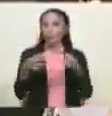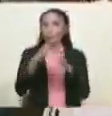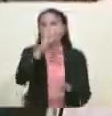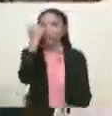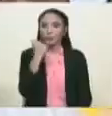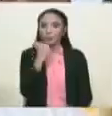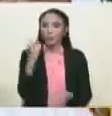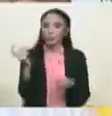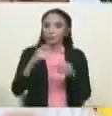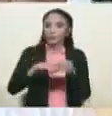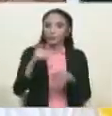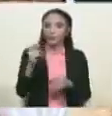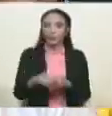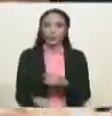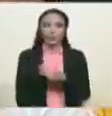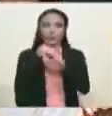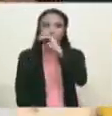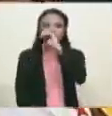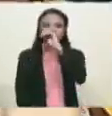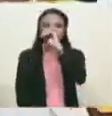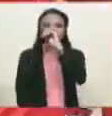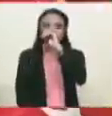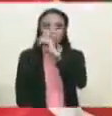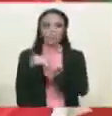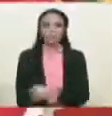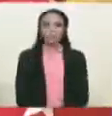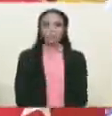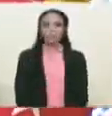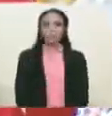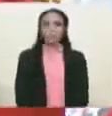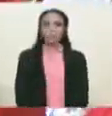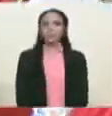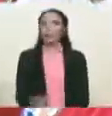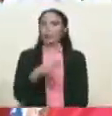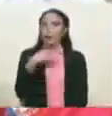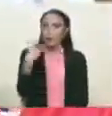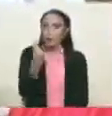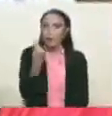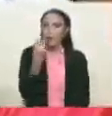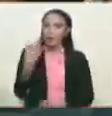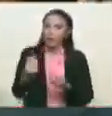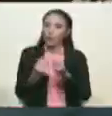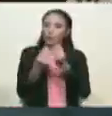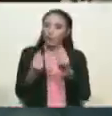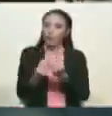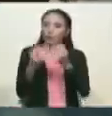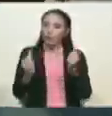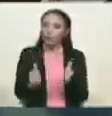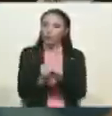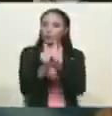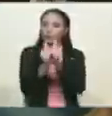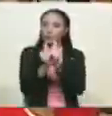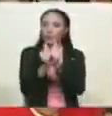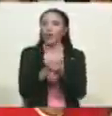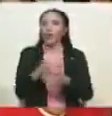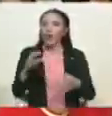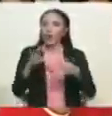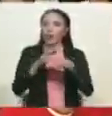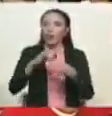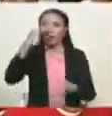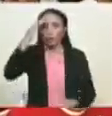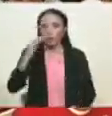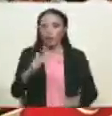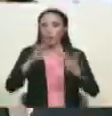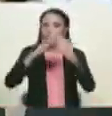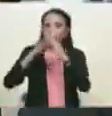de las empresas. Junto a la juventud, junto a la Fuerza Armada, una gran alianza cívico-militar de